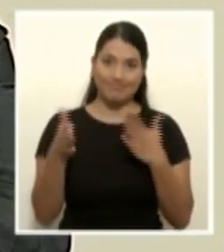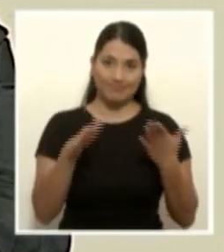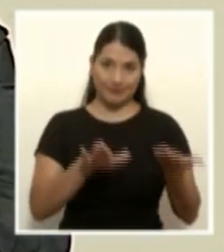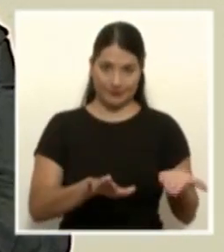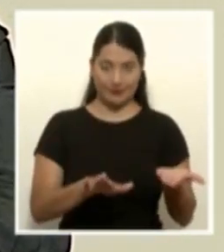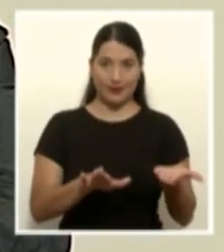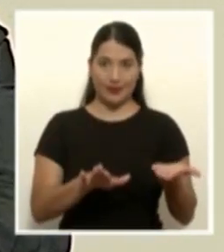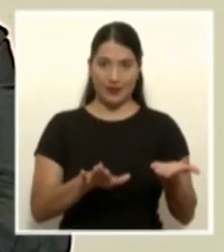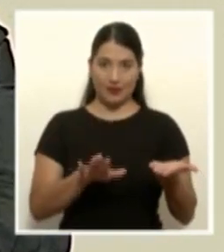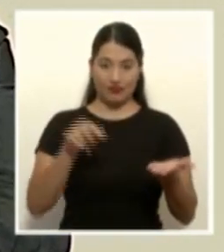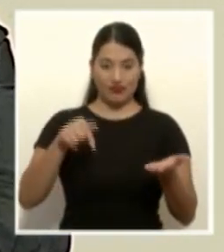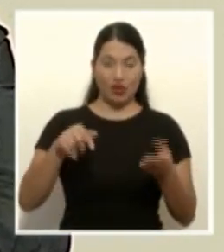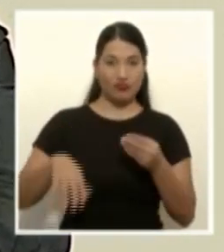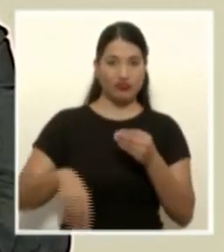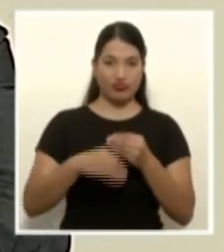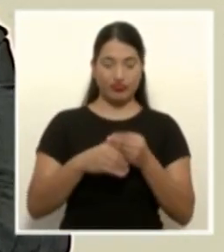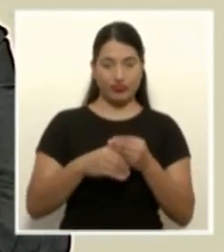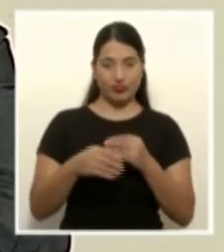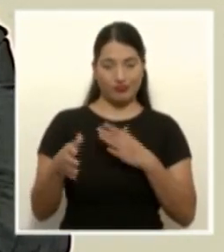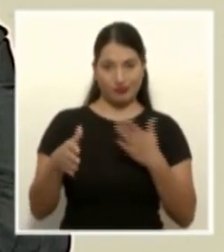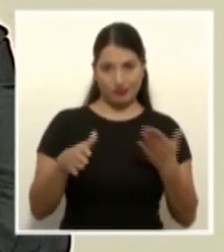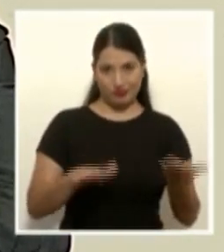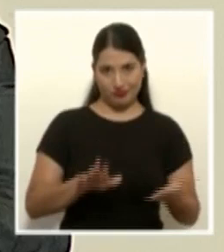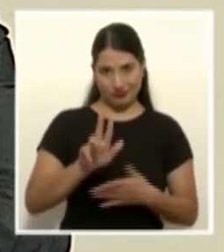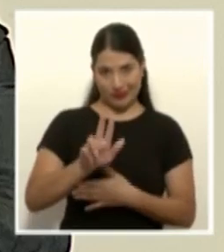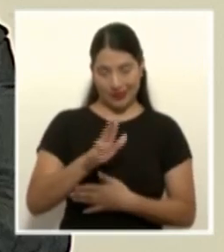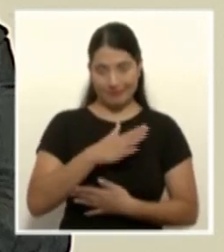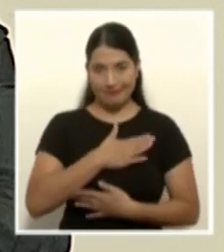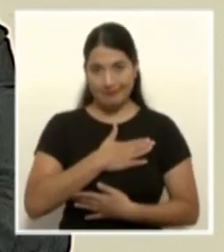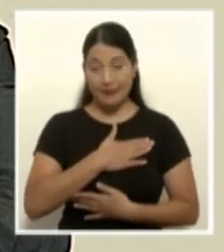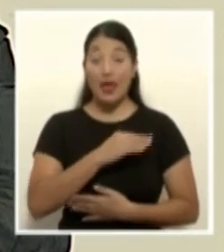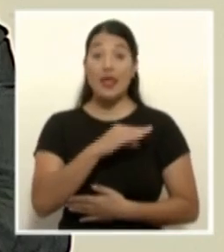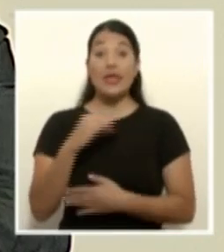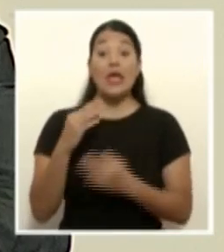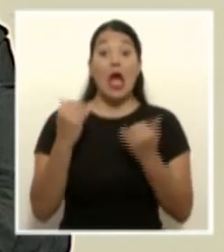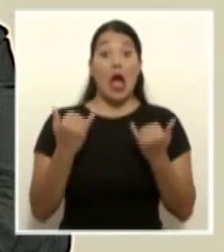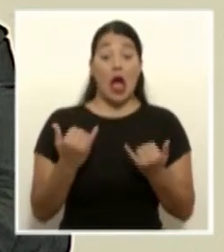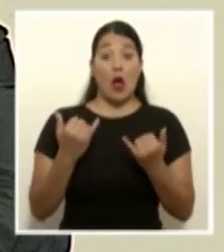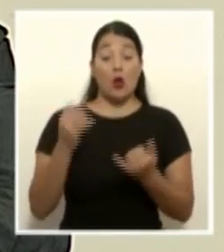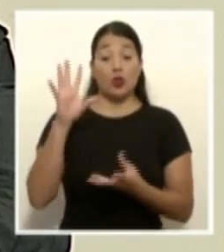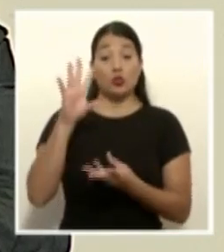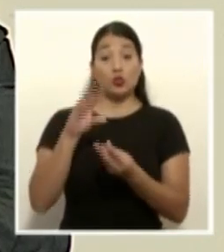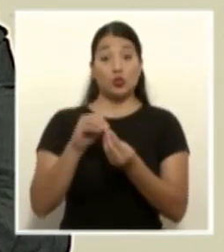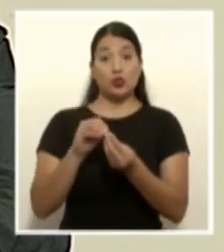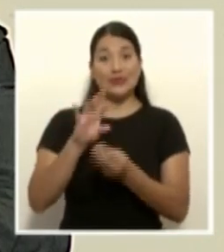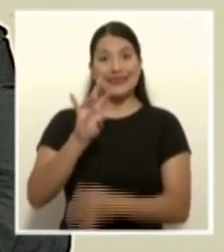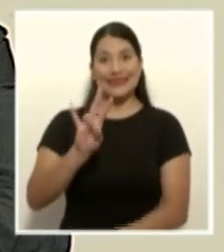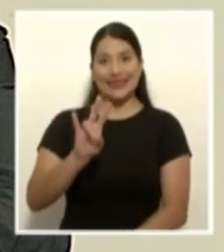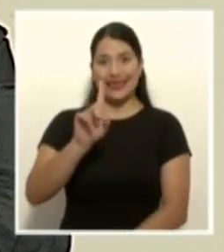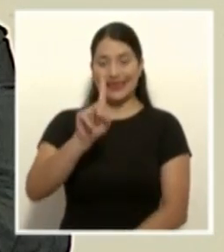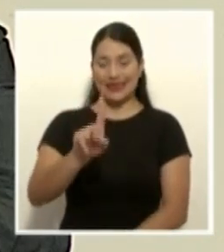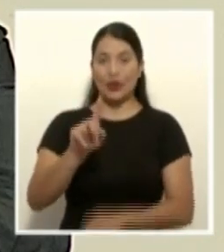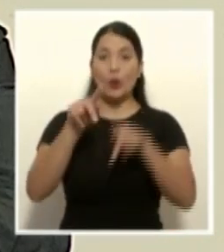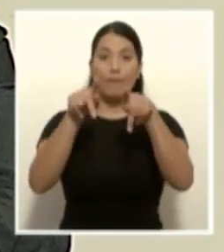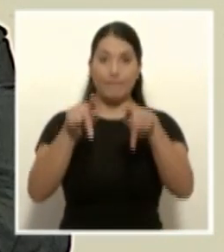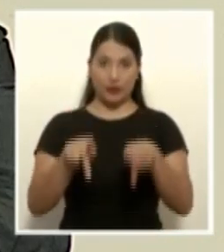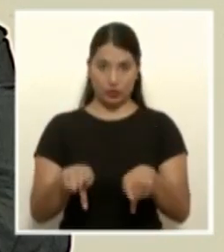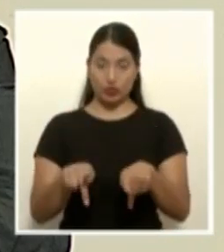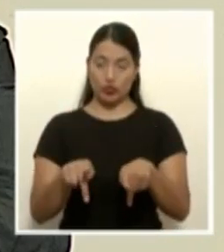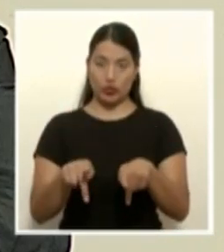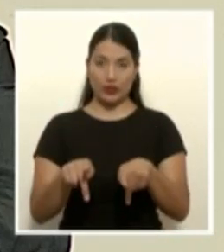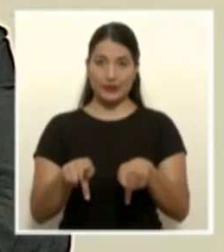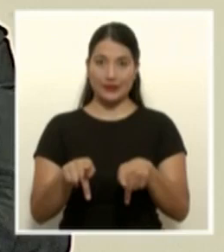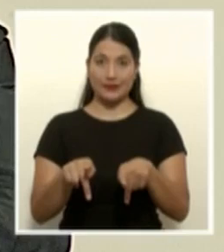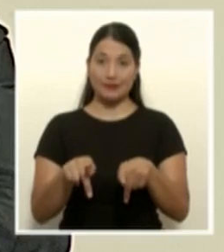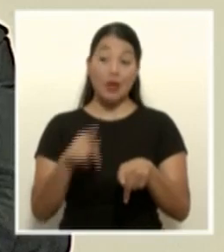en el último corte y llegamos a un total de 71 personas que por